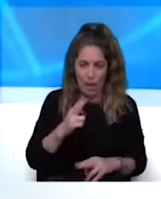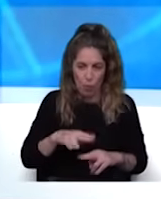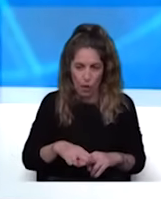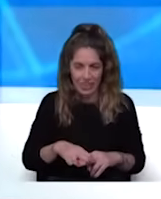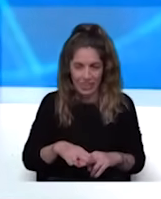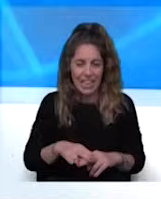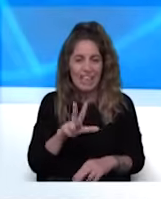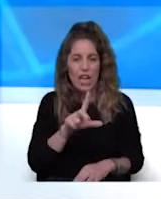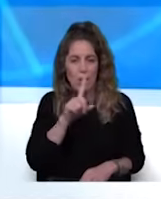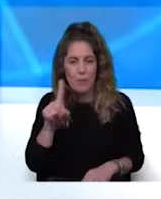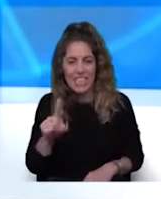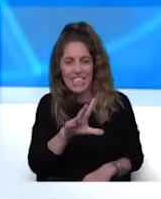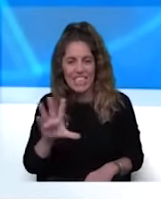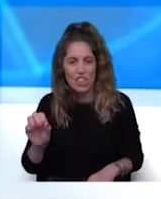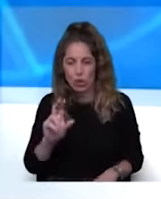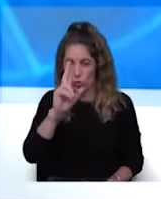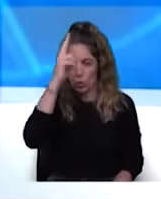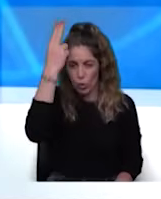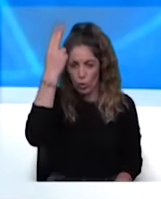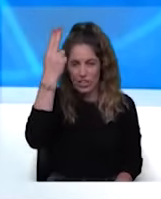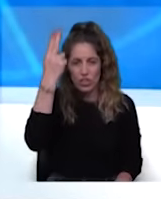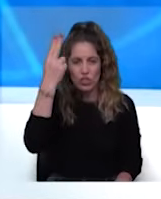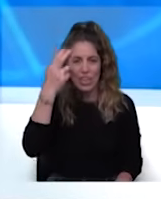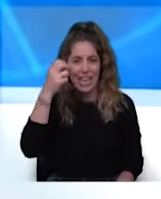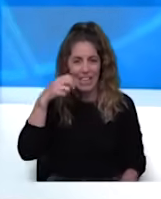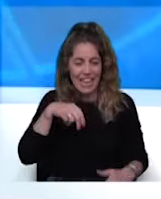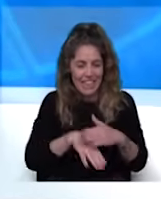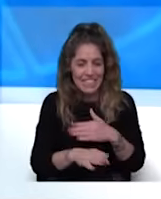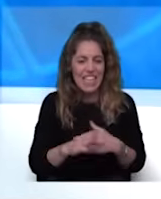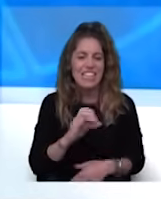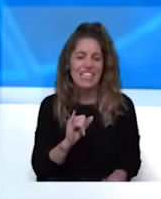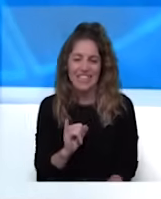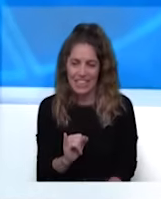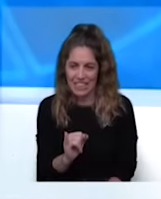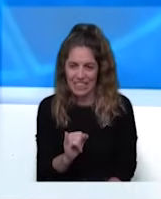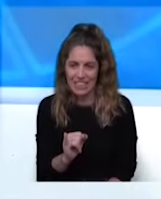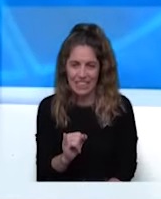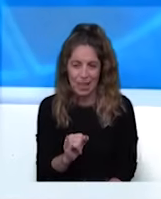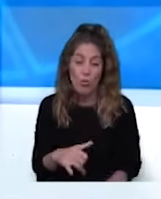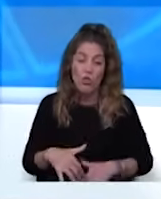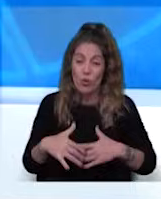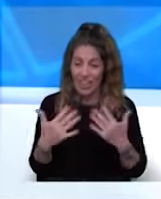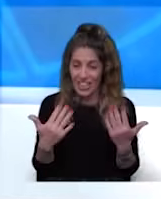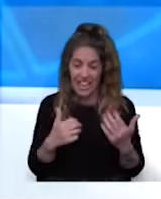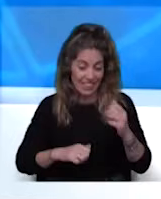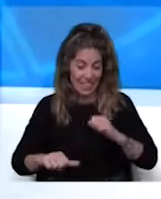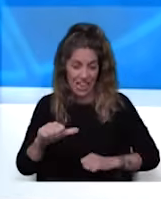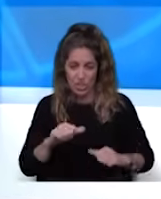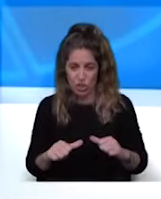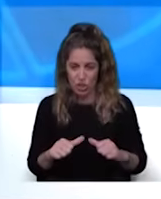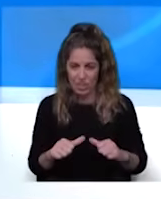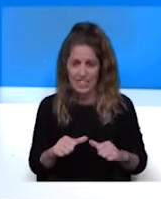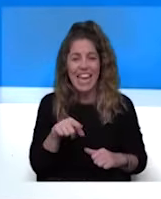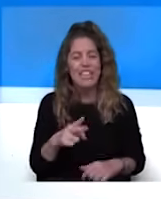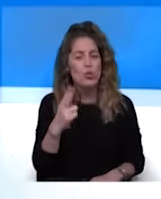3500 uruguayos que ingresan a las unidades de terapia intensiva por su gravedad de la lesiones que tienen O sea que